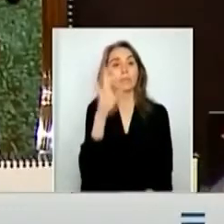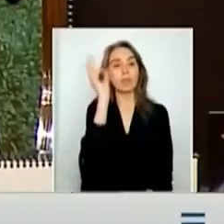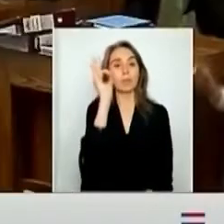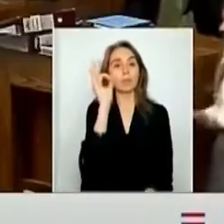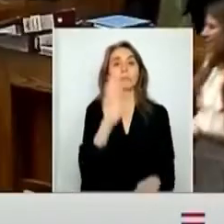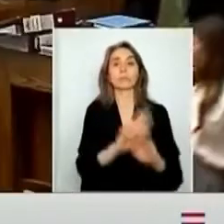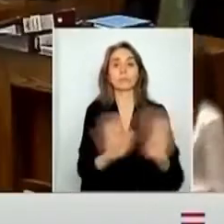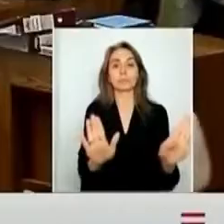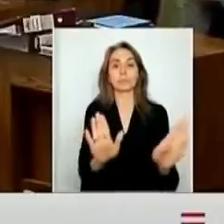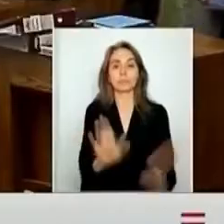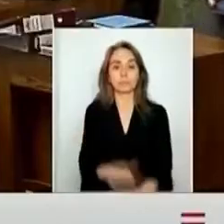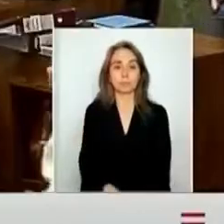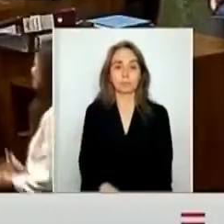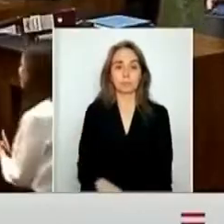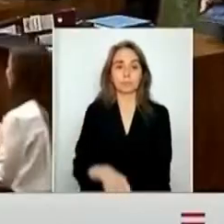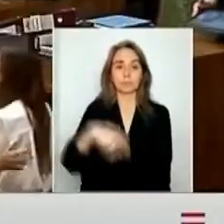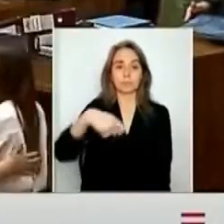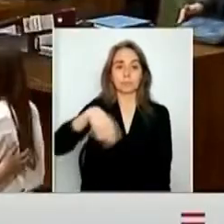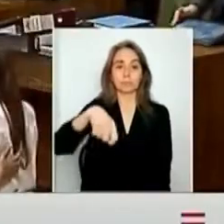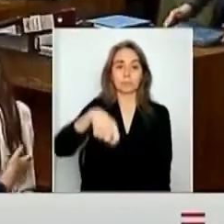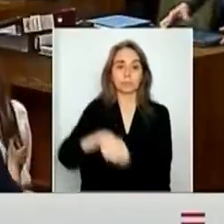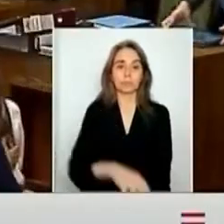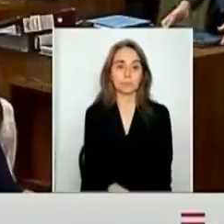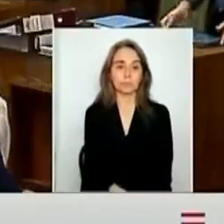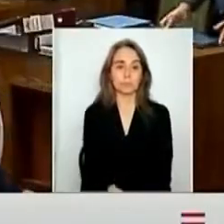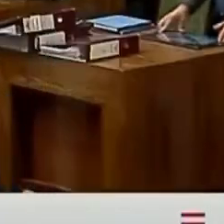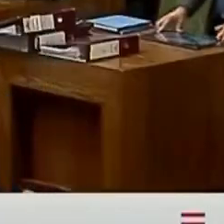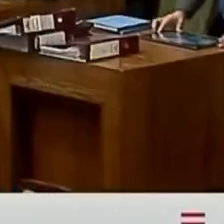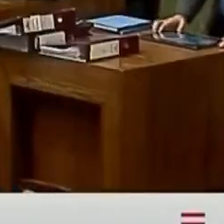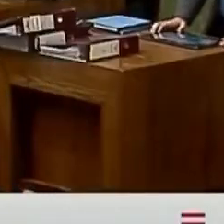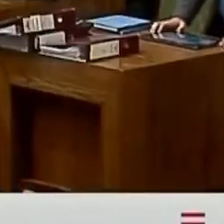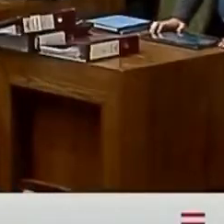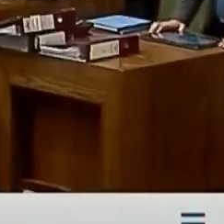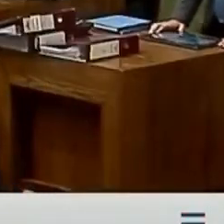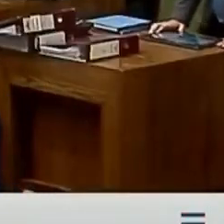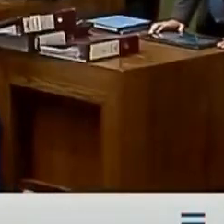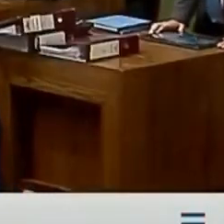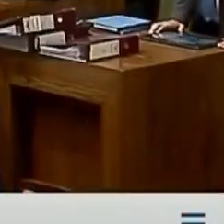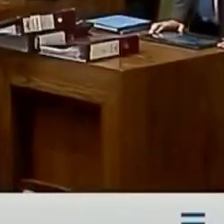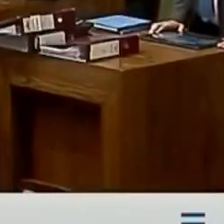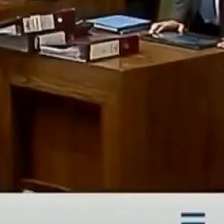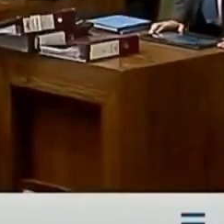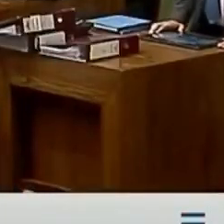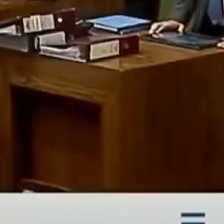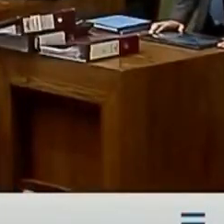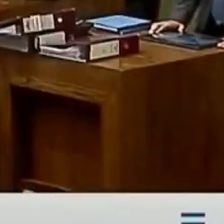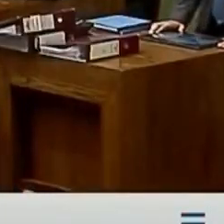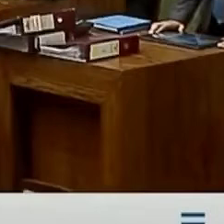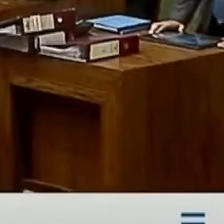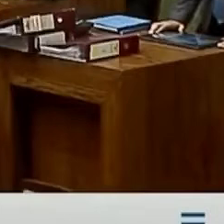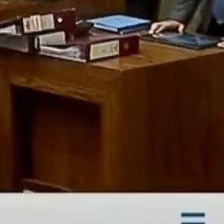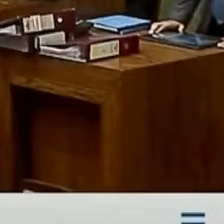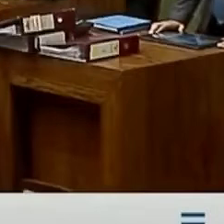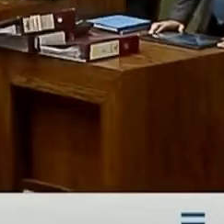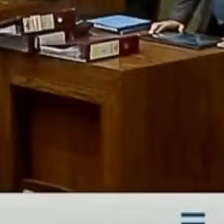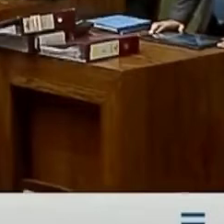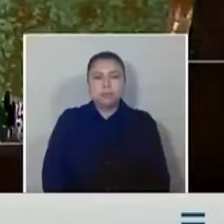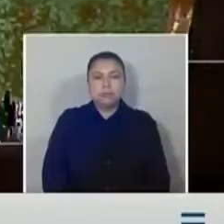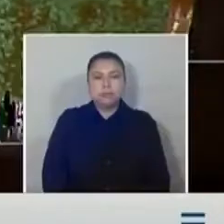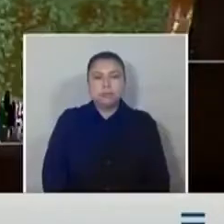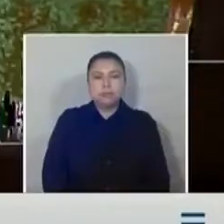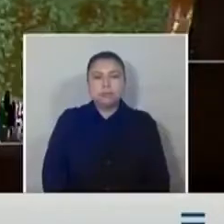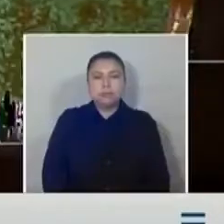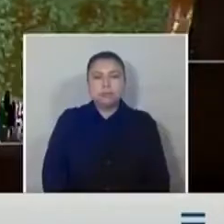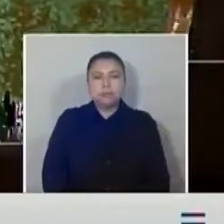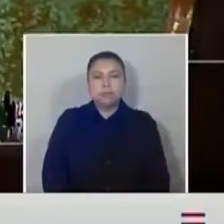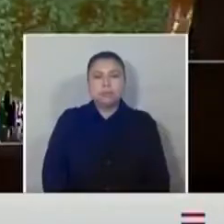nuestro tiempo en cuestiones que nos distraigan. Naturalmente, una crisis económica que tiene a Chile, Argentina y Haití como los países